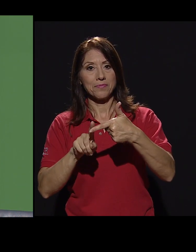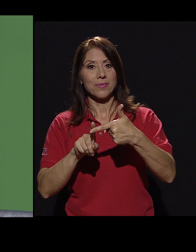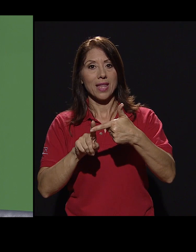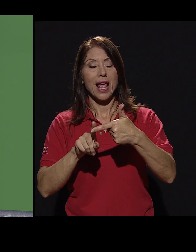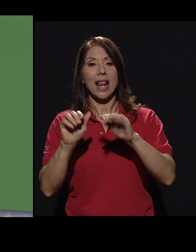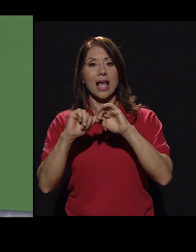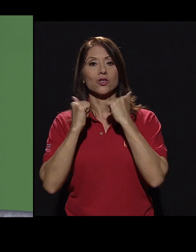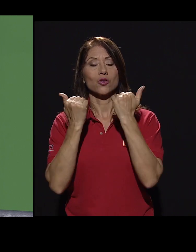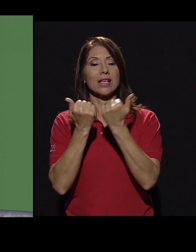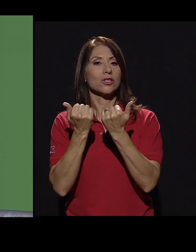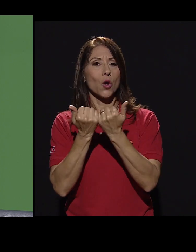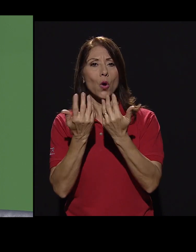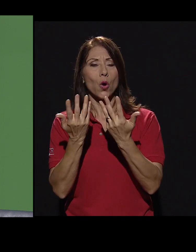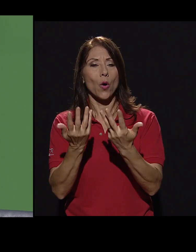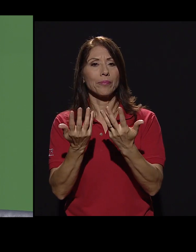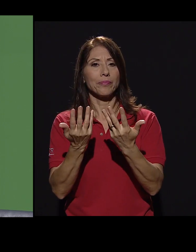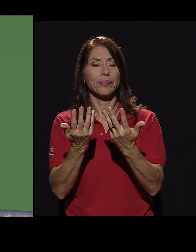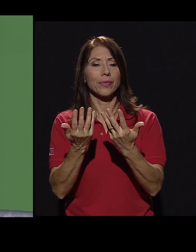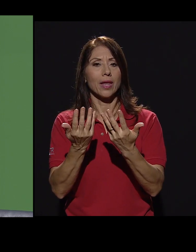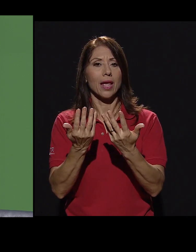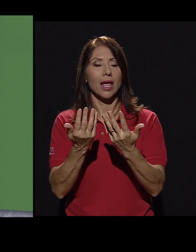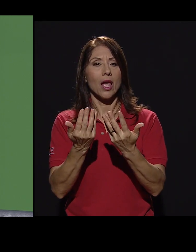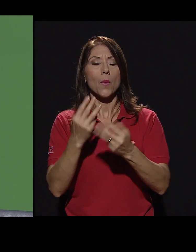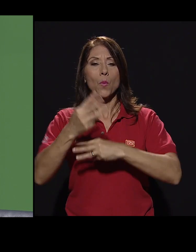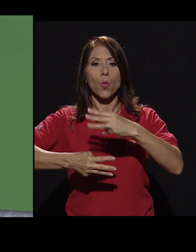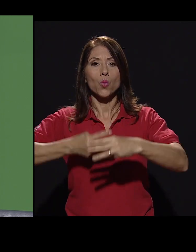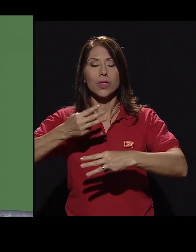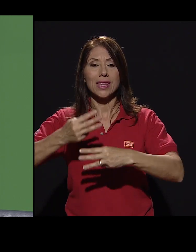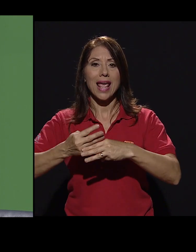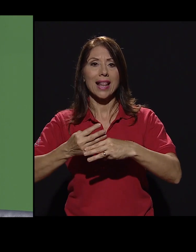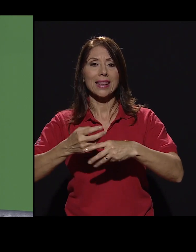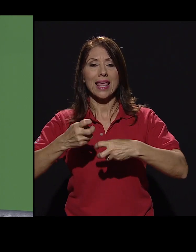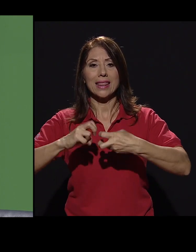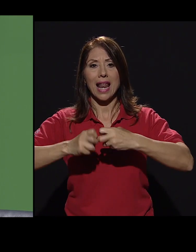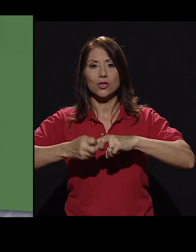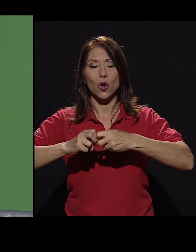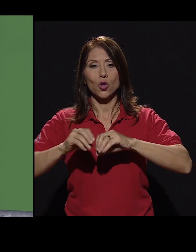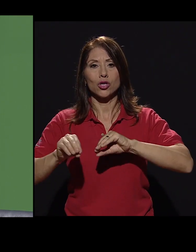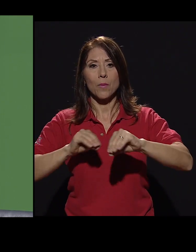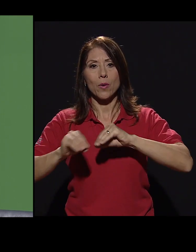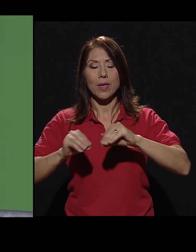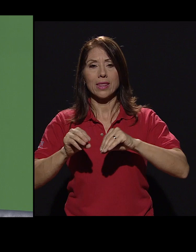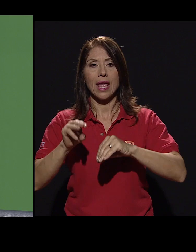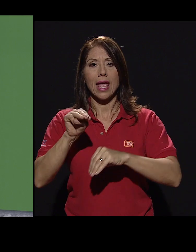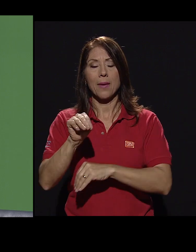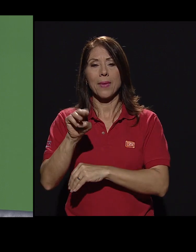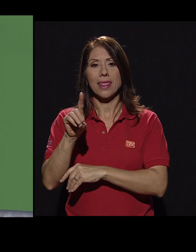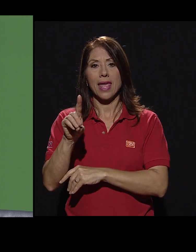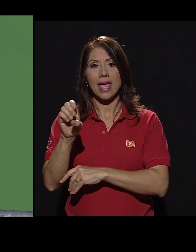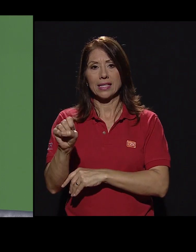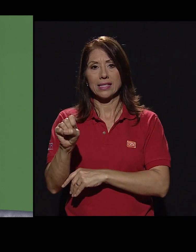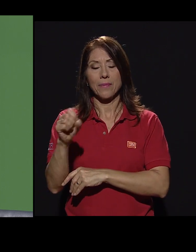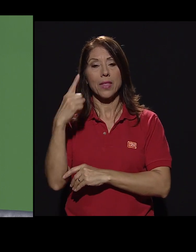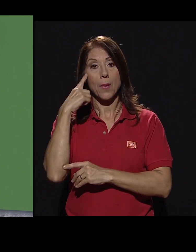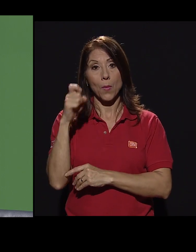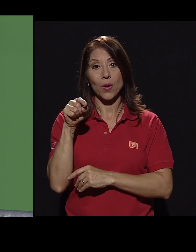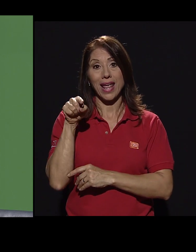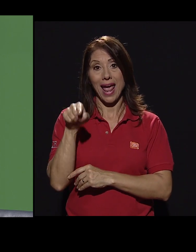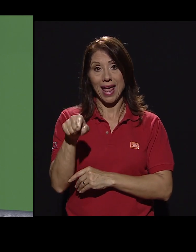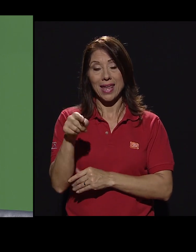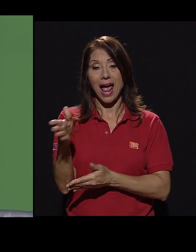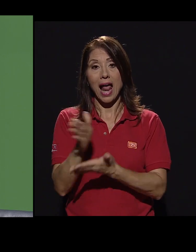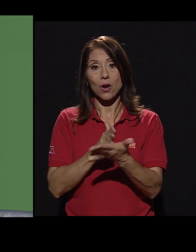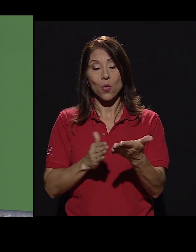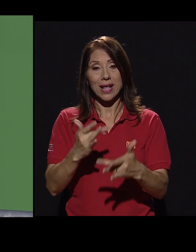A la lucha La Asociación O la Asociación Mundial de Trastornos De Movimiento Que es el MDS Porque